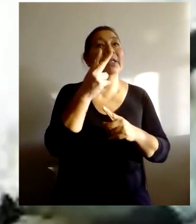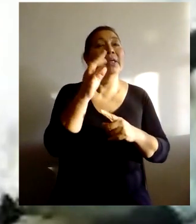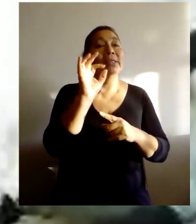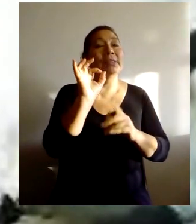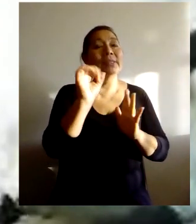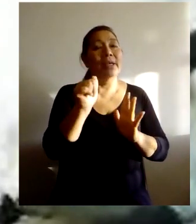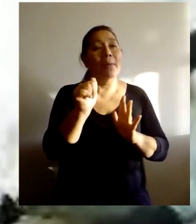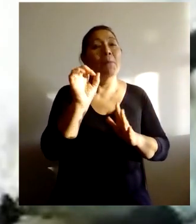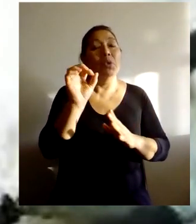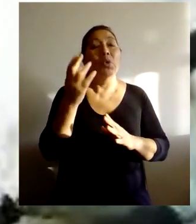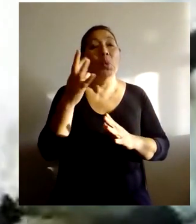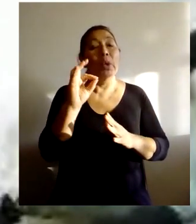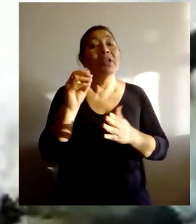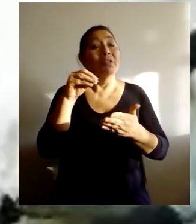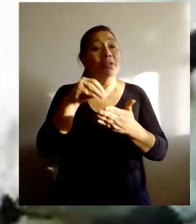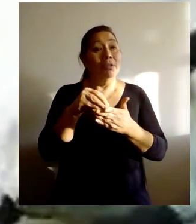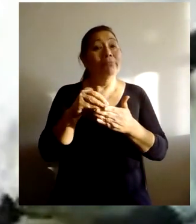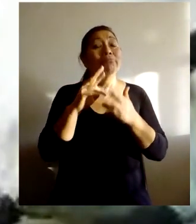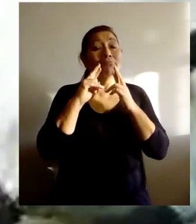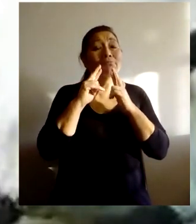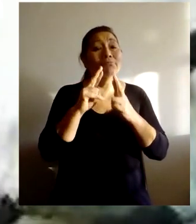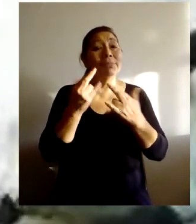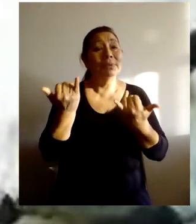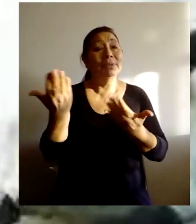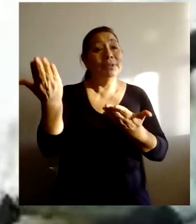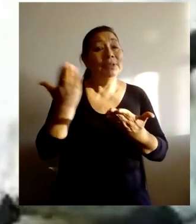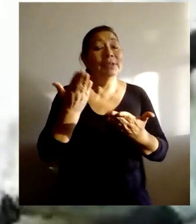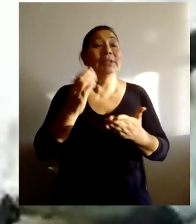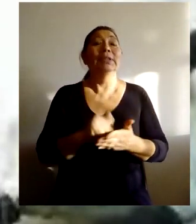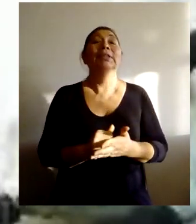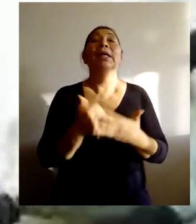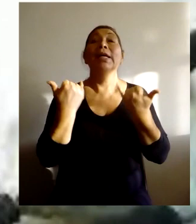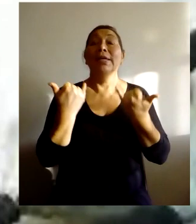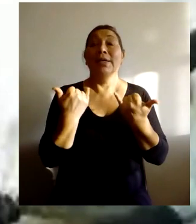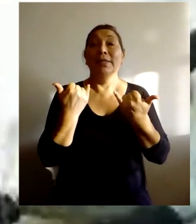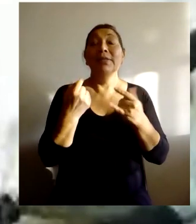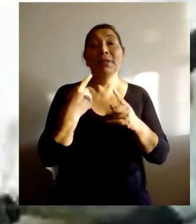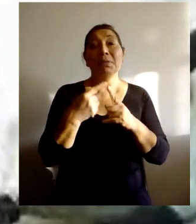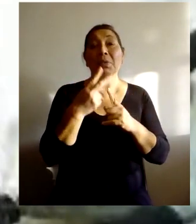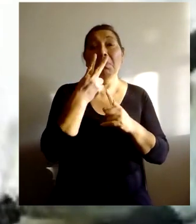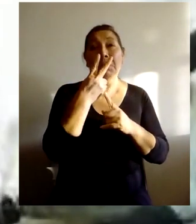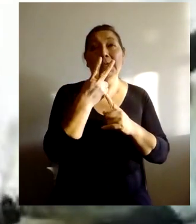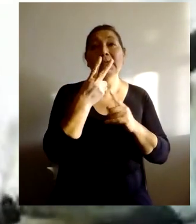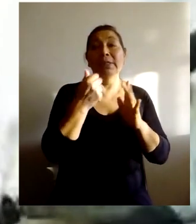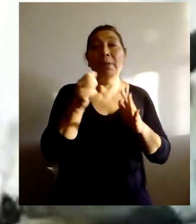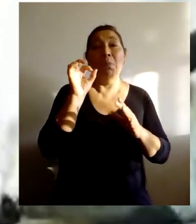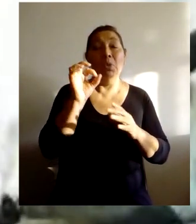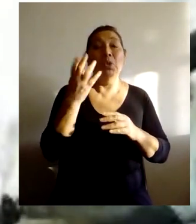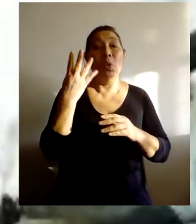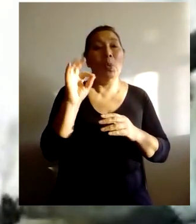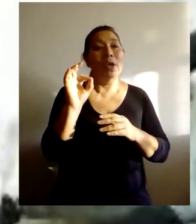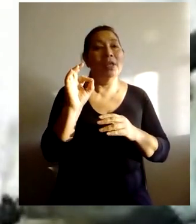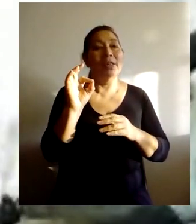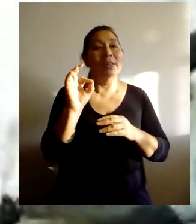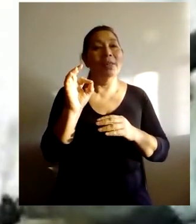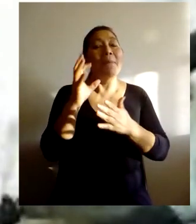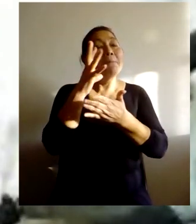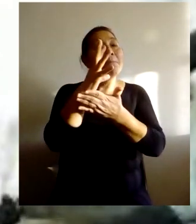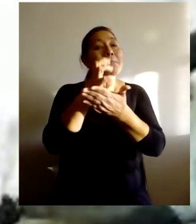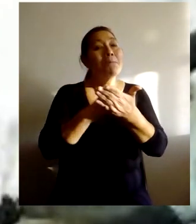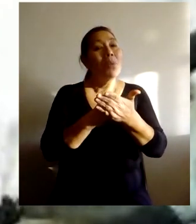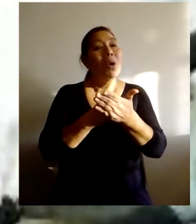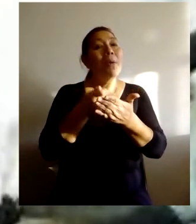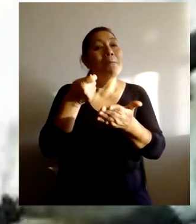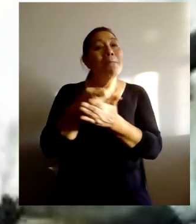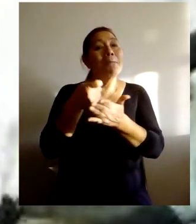de 26.40. Obteniendo ese resultado, es evidente que esta suma, 26.40, es